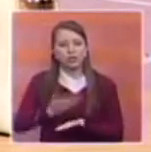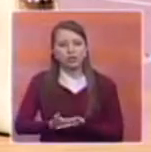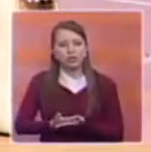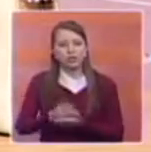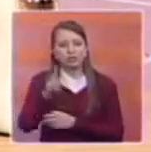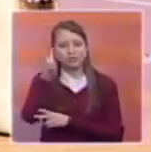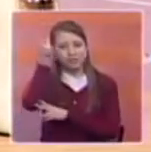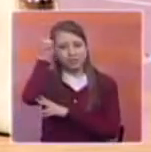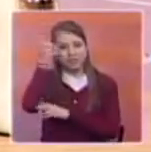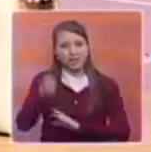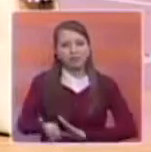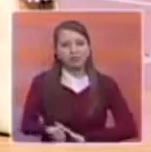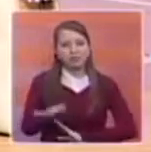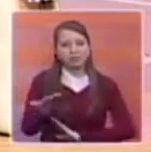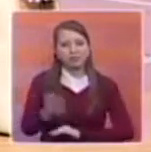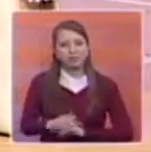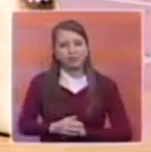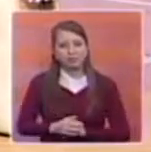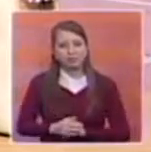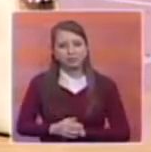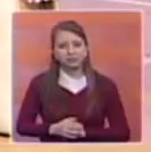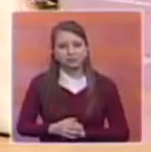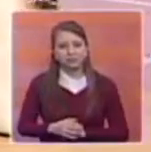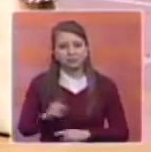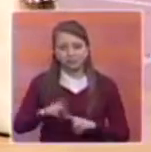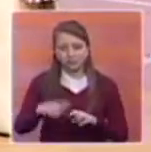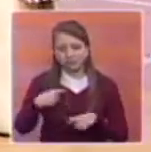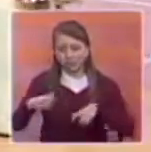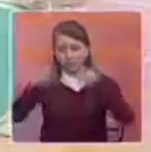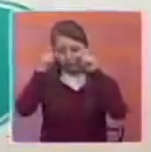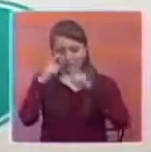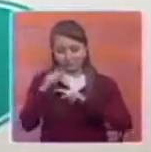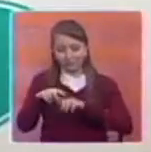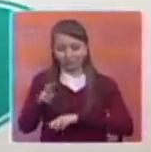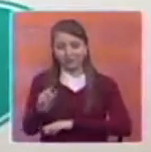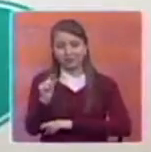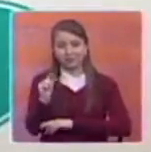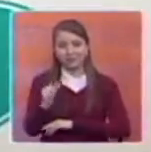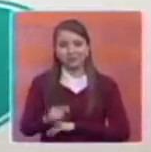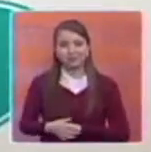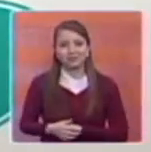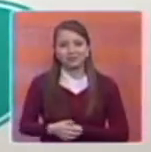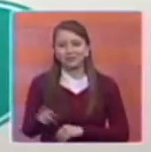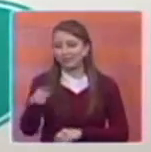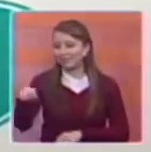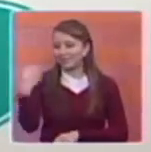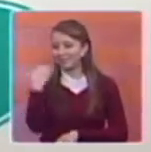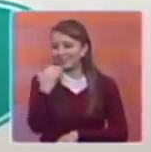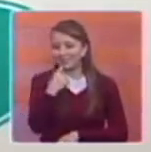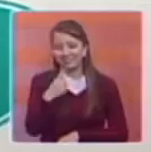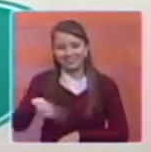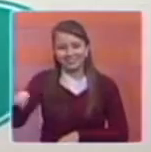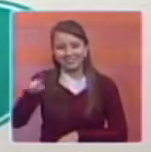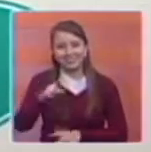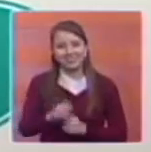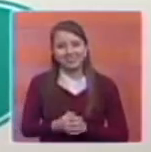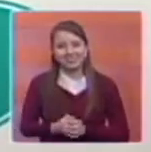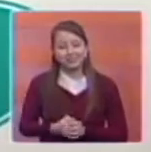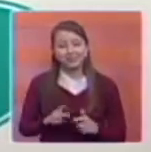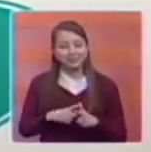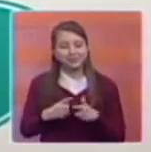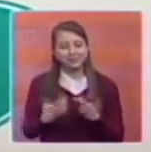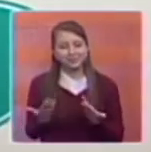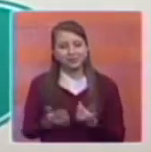blanca, ¿ves? No veo nada, por eso no estoy... se ríe, yo no veo nada. En todo